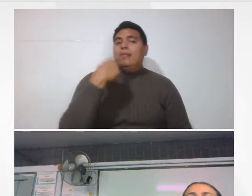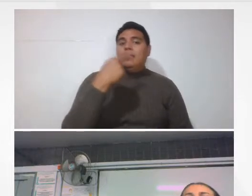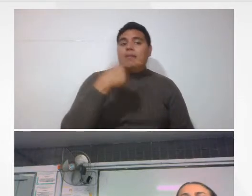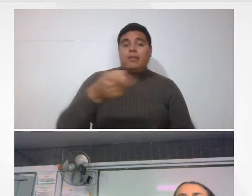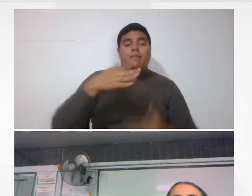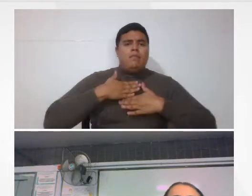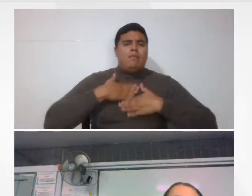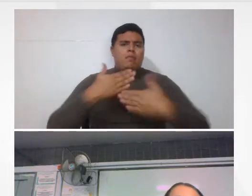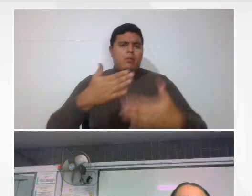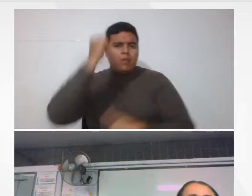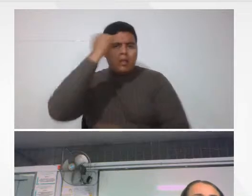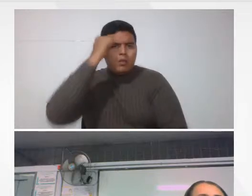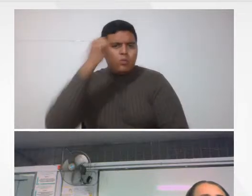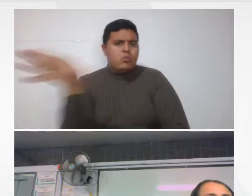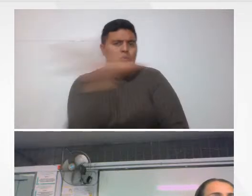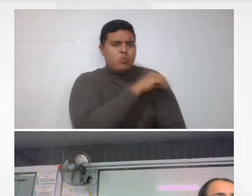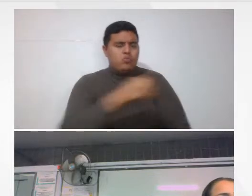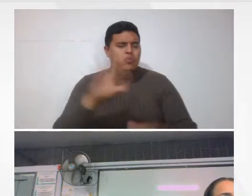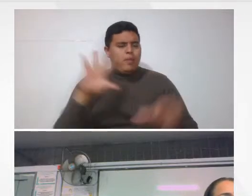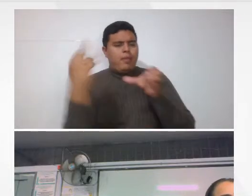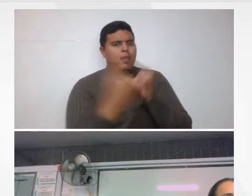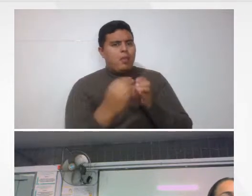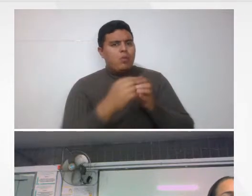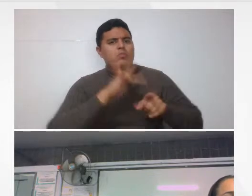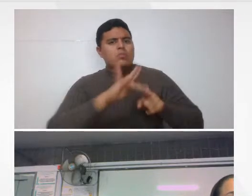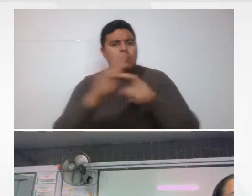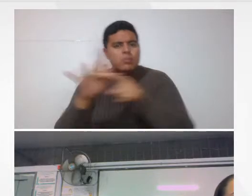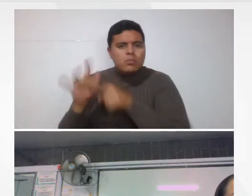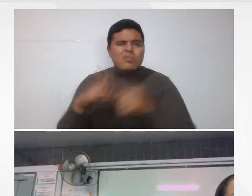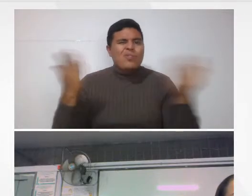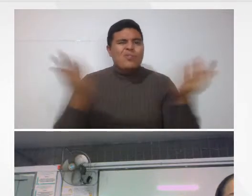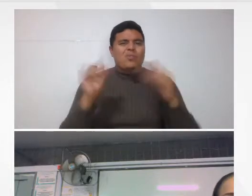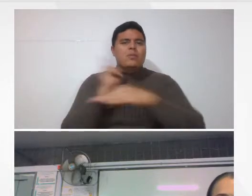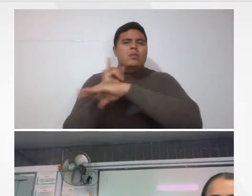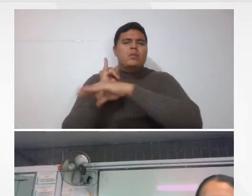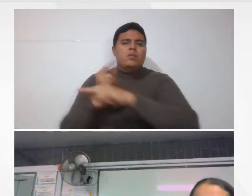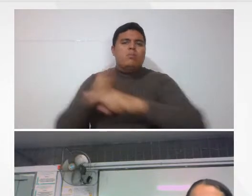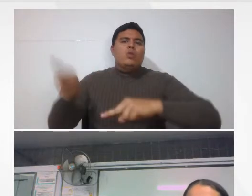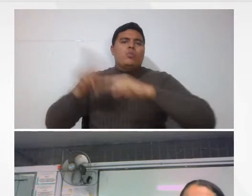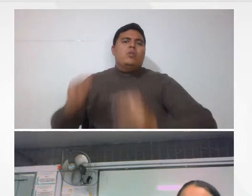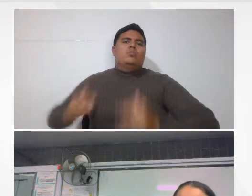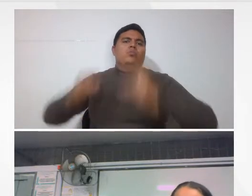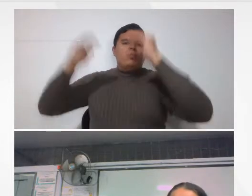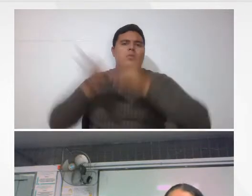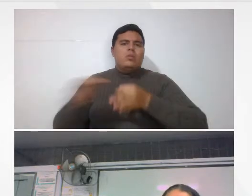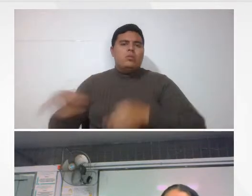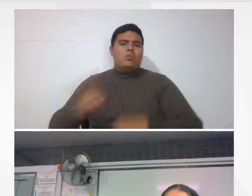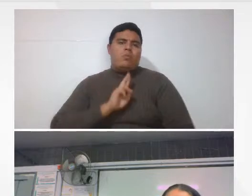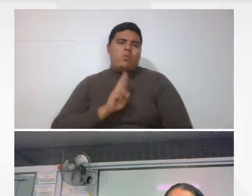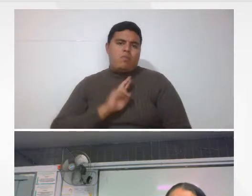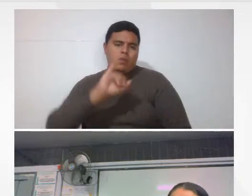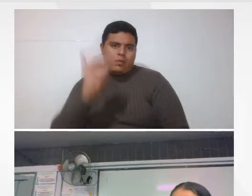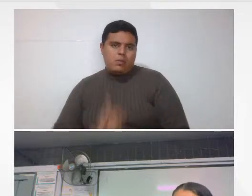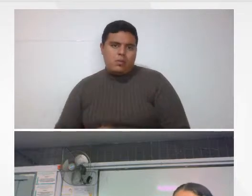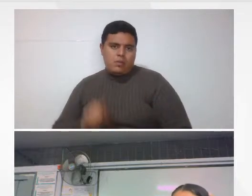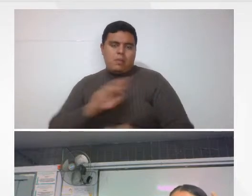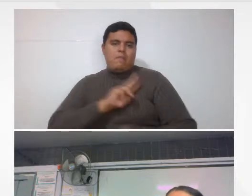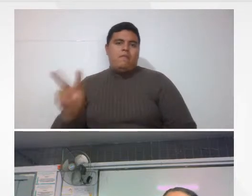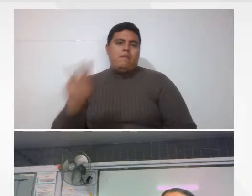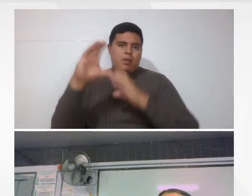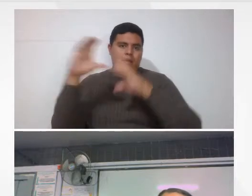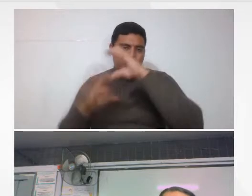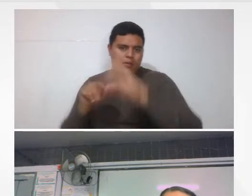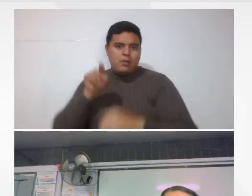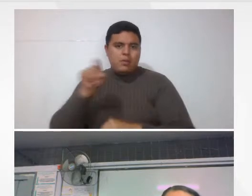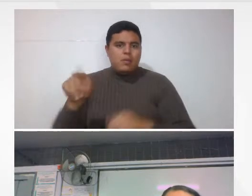la inclusión educativa en la institución educativa Escuela Normal Superior Jorge Isaacs de Roldanillo del Valle del Cauca. Y también por acá tenemos a